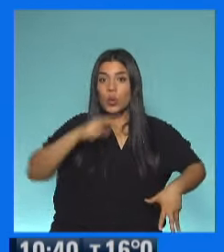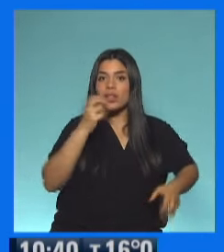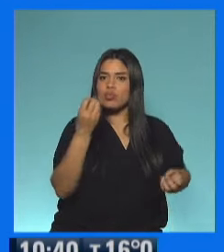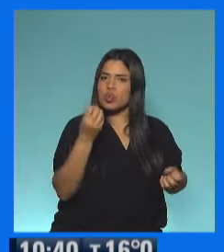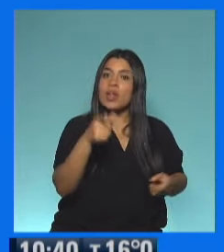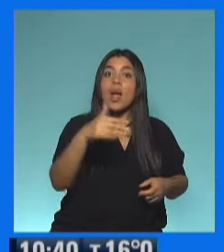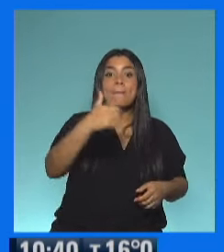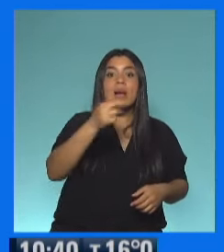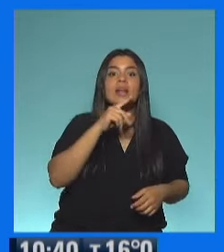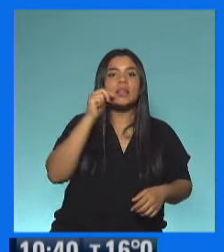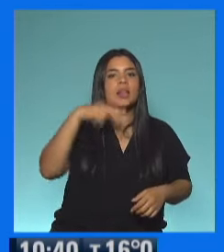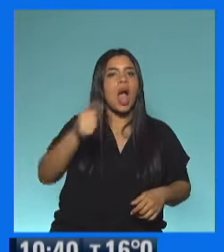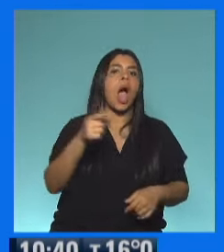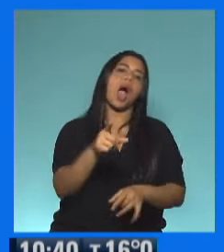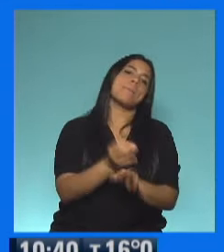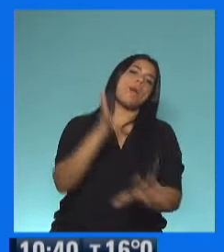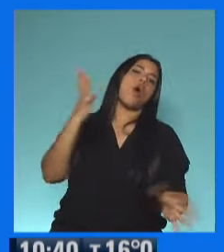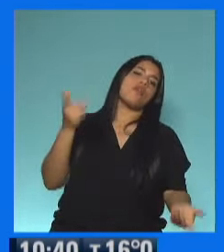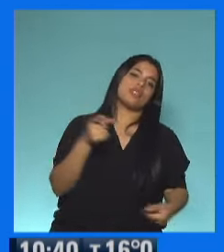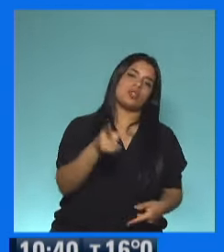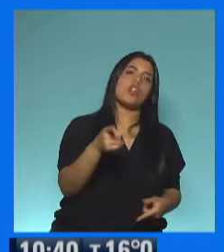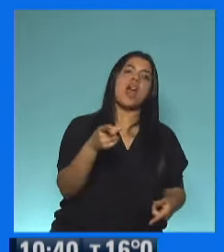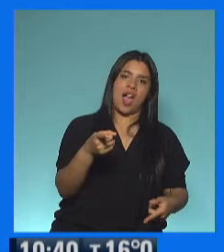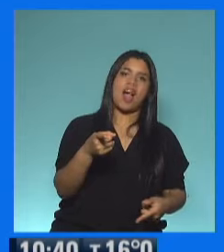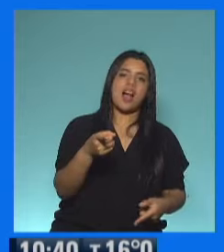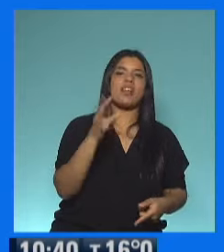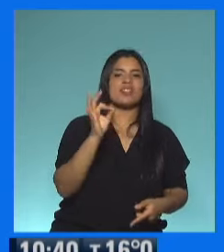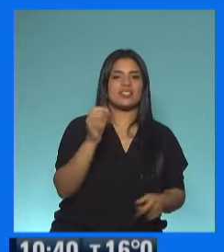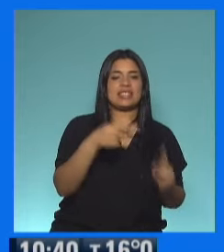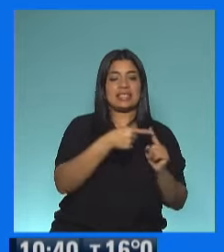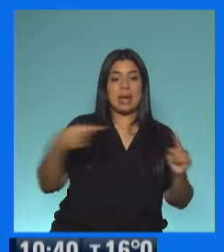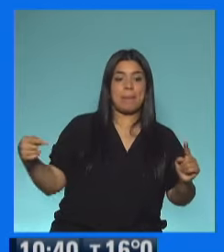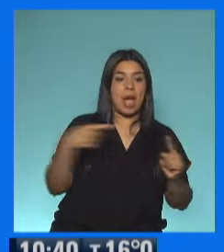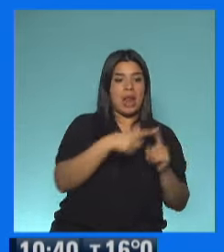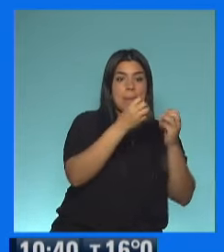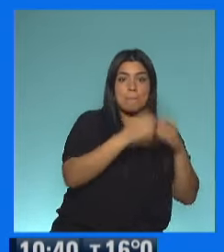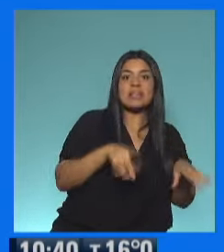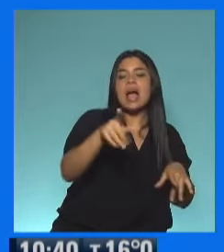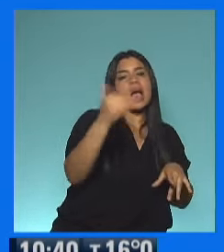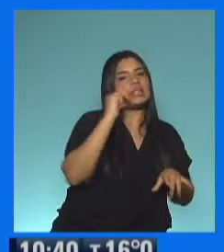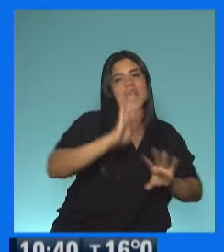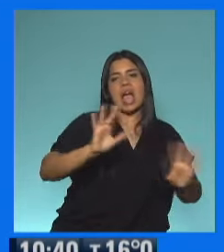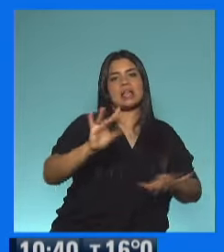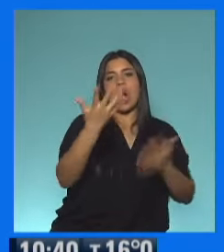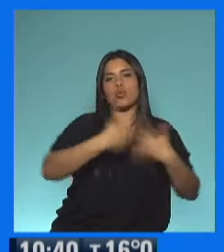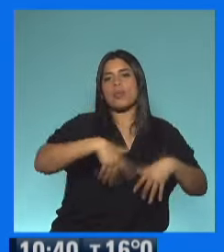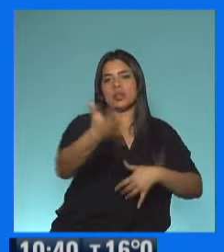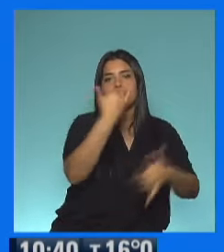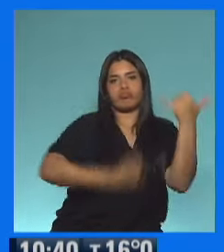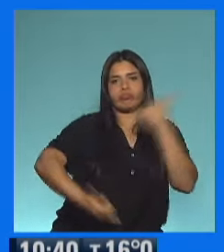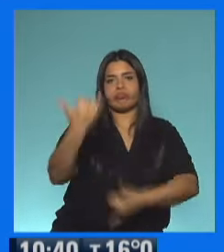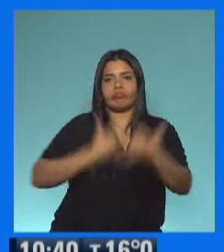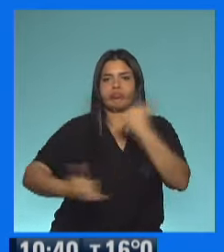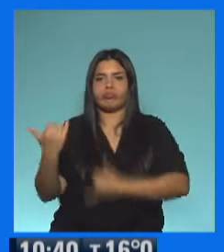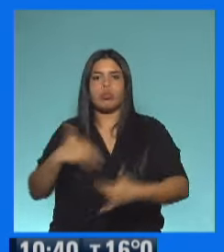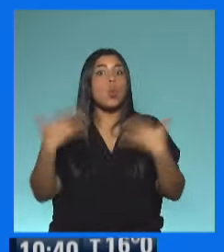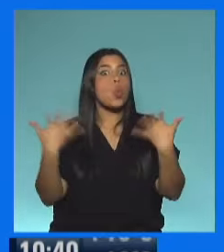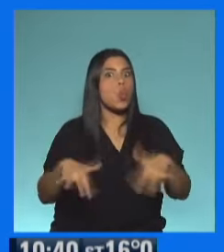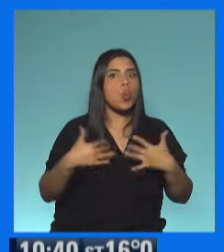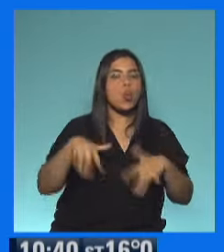Bueno. Acá hay profesionales de la música. Catalina, desde el principio de la semana ya nos tiró mucha información de carnaval. Toca el repique en la murga de Seguimos Educando. Muy